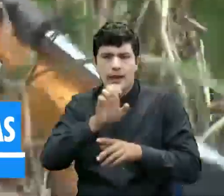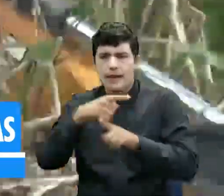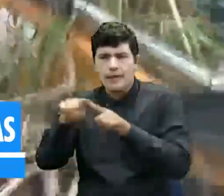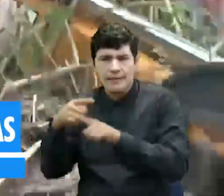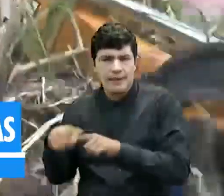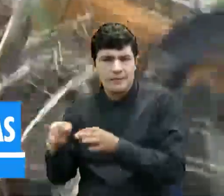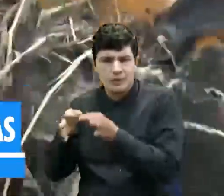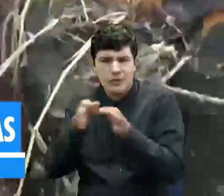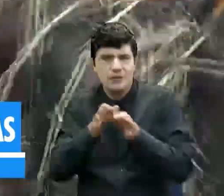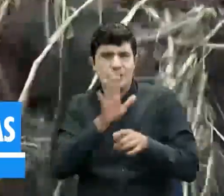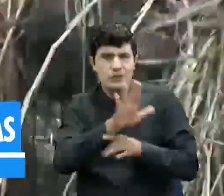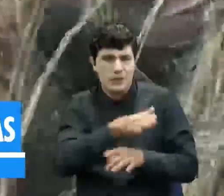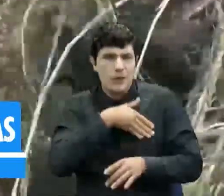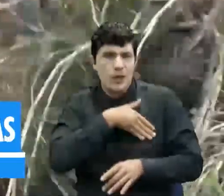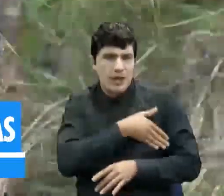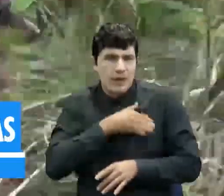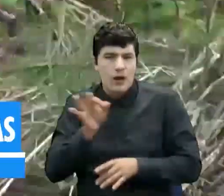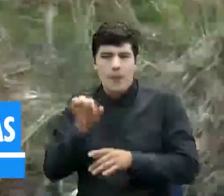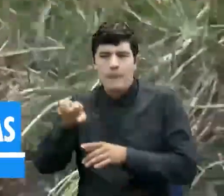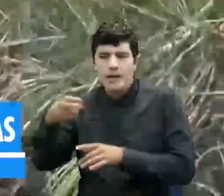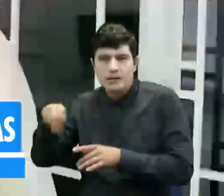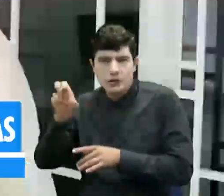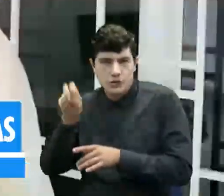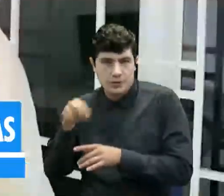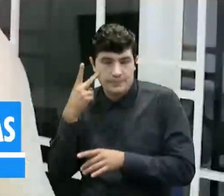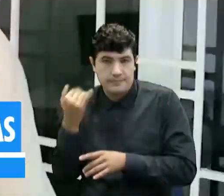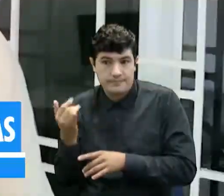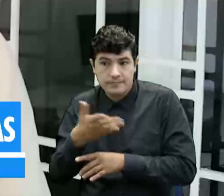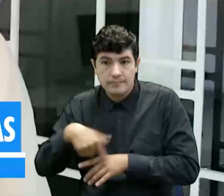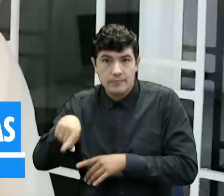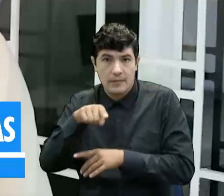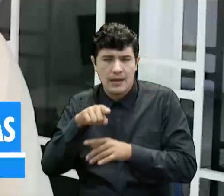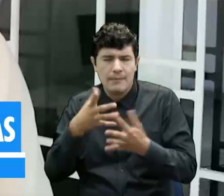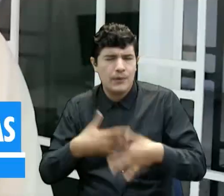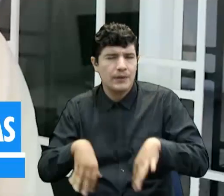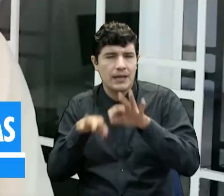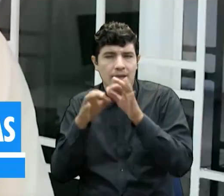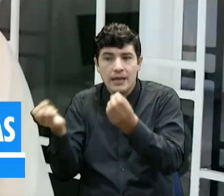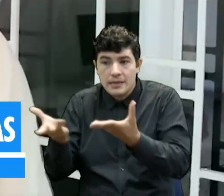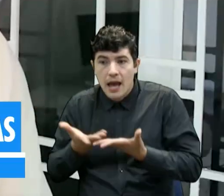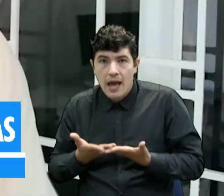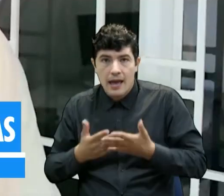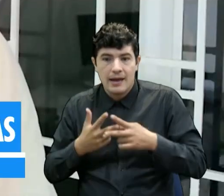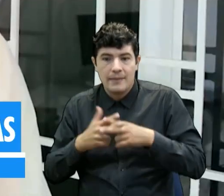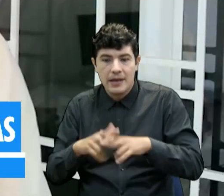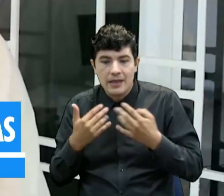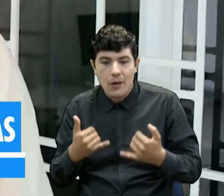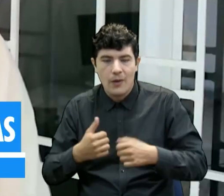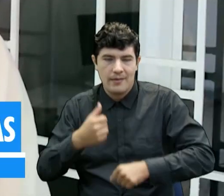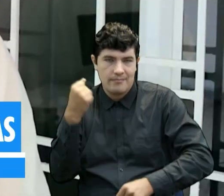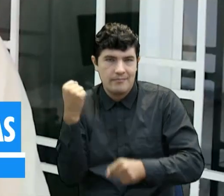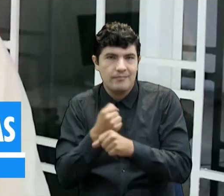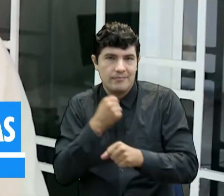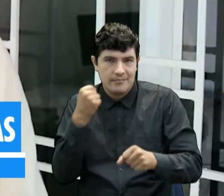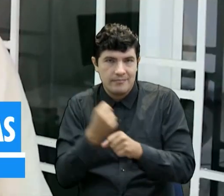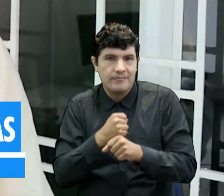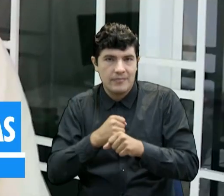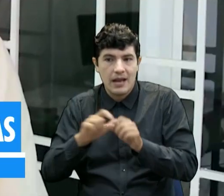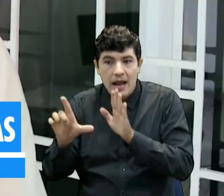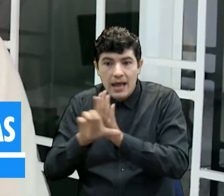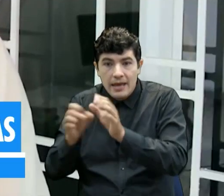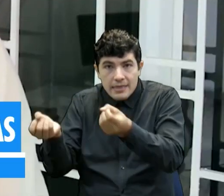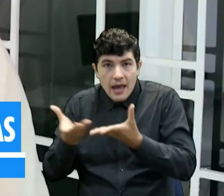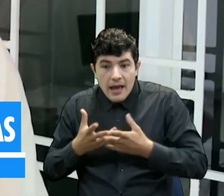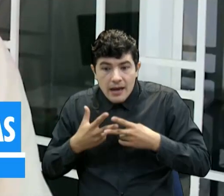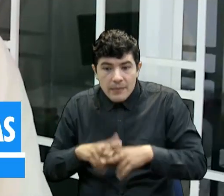de bolívar y el peñón y su zona limítrofe es la herramienta que nos da hoy la ley para trabajar mancomunadamente los